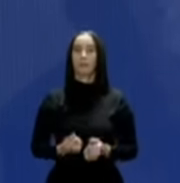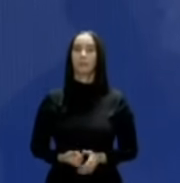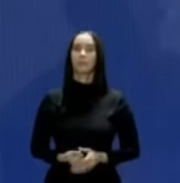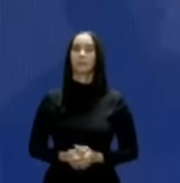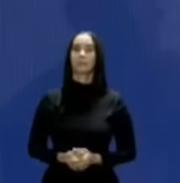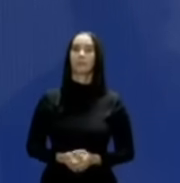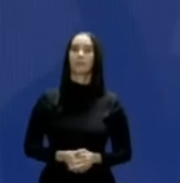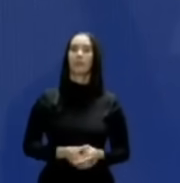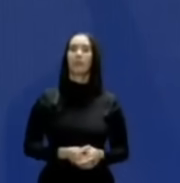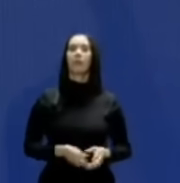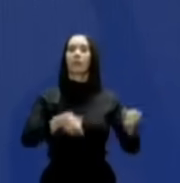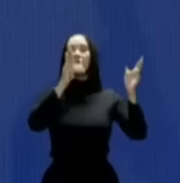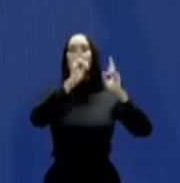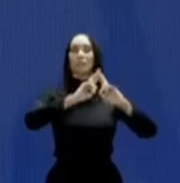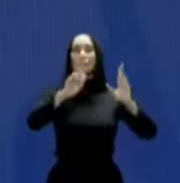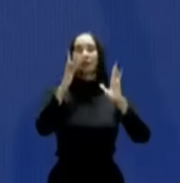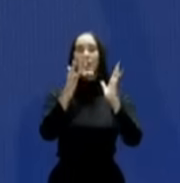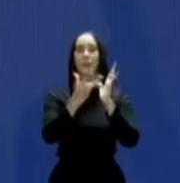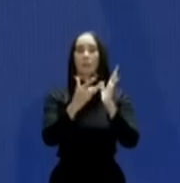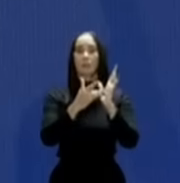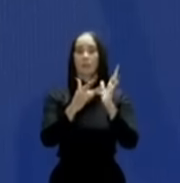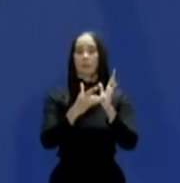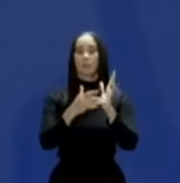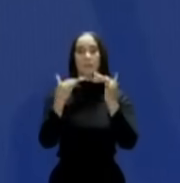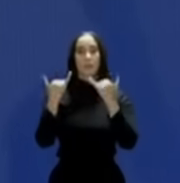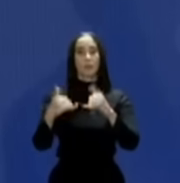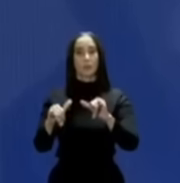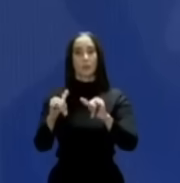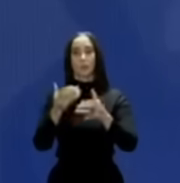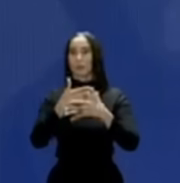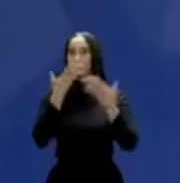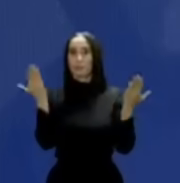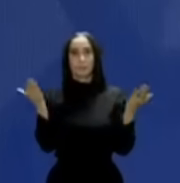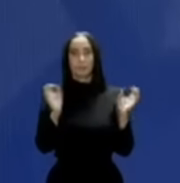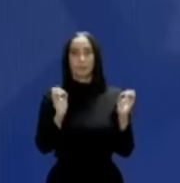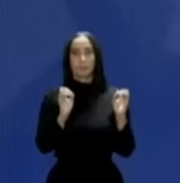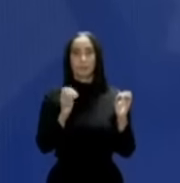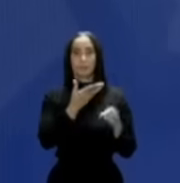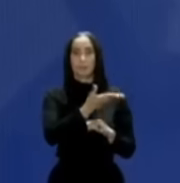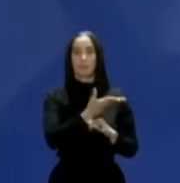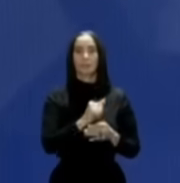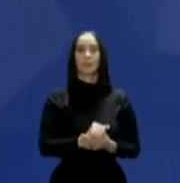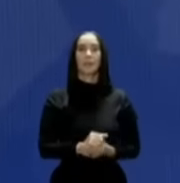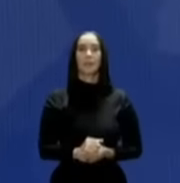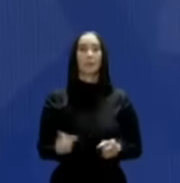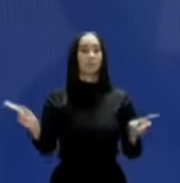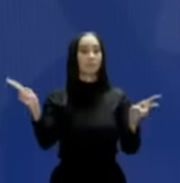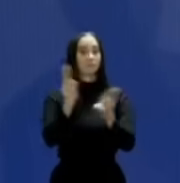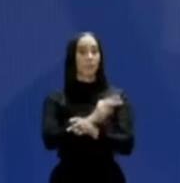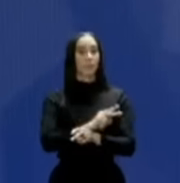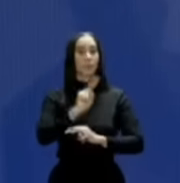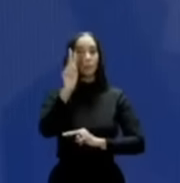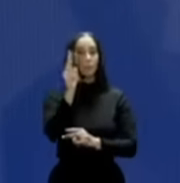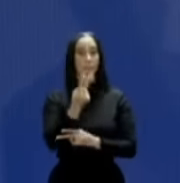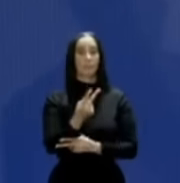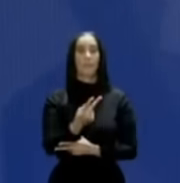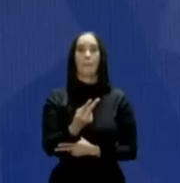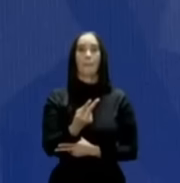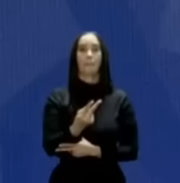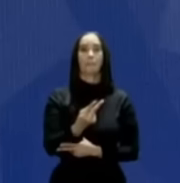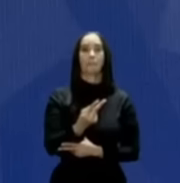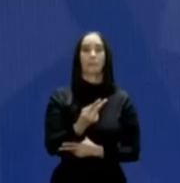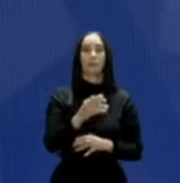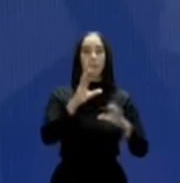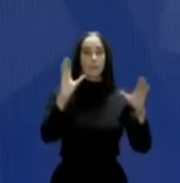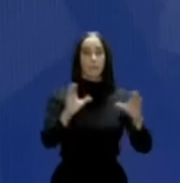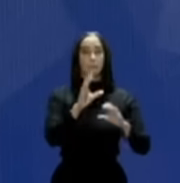y respetado por los técnicos, que el cual tenemos ahora mismo no lo es. Y lo peor es una segunda fase de hacer un